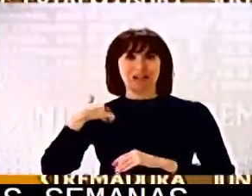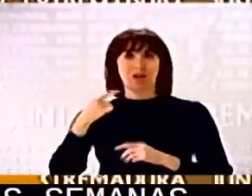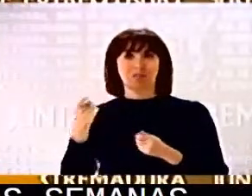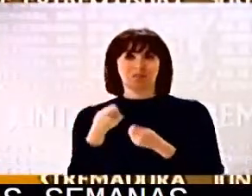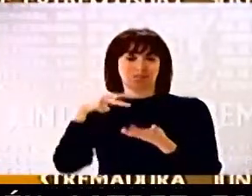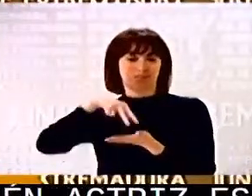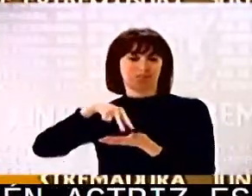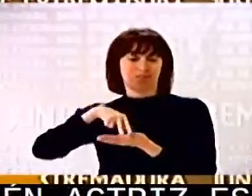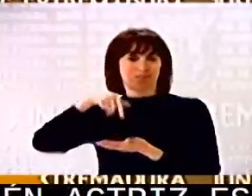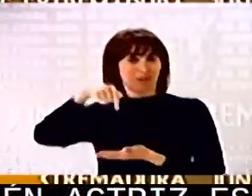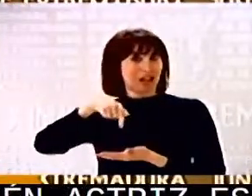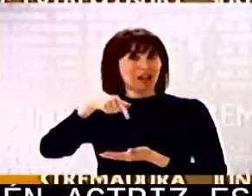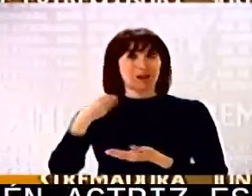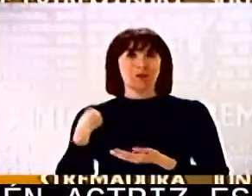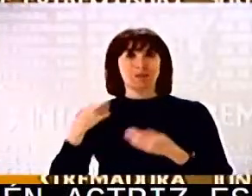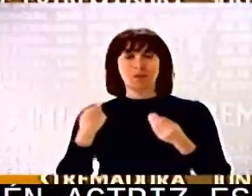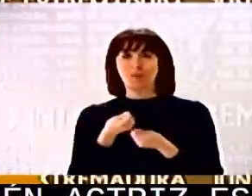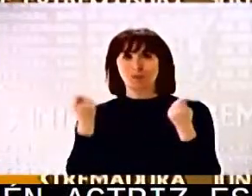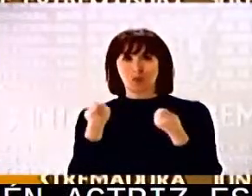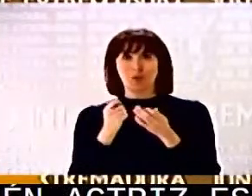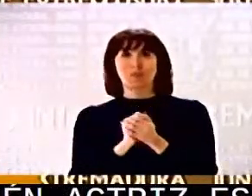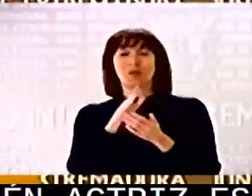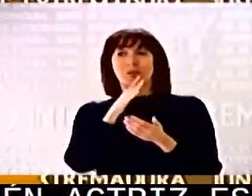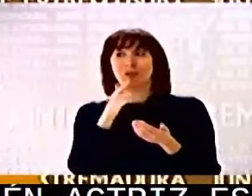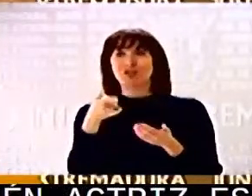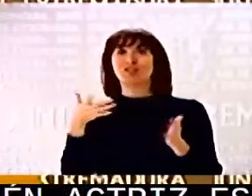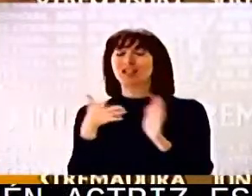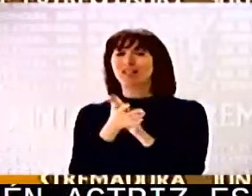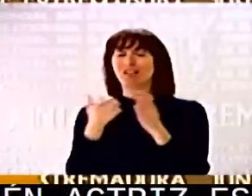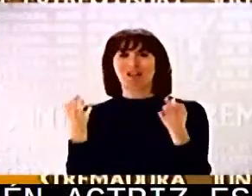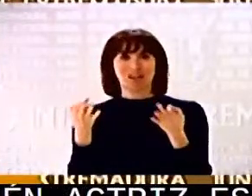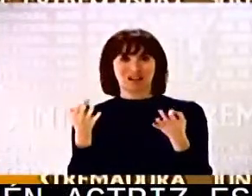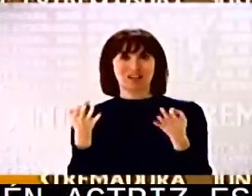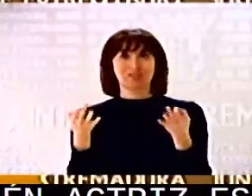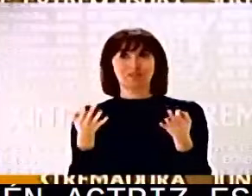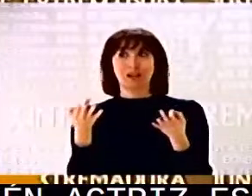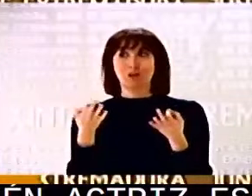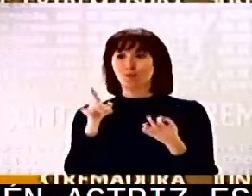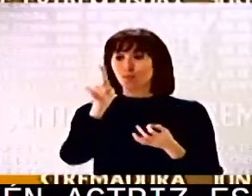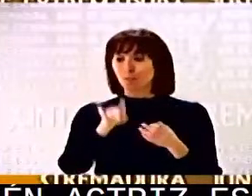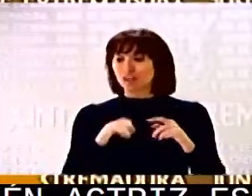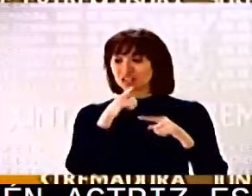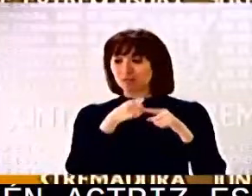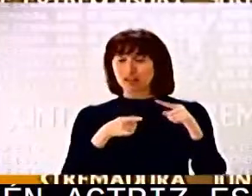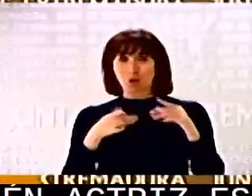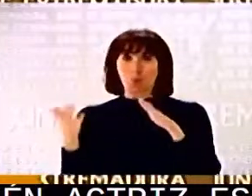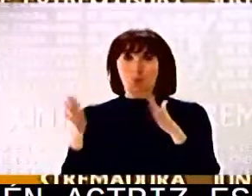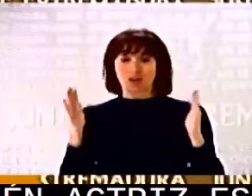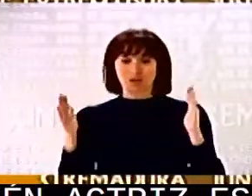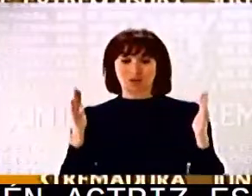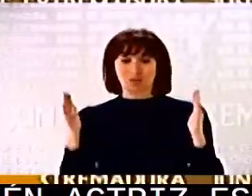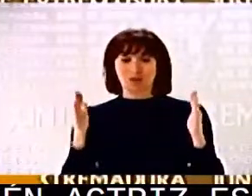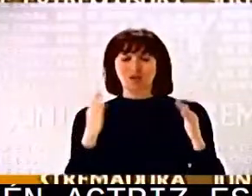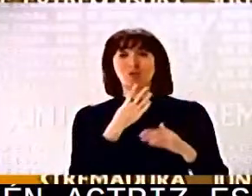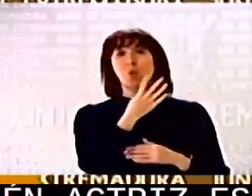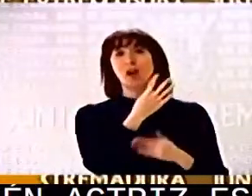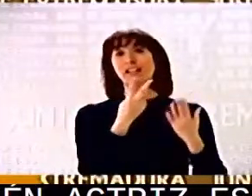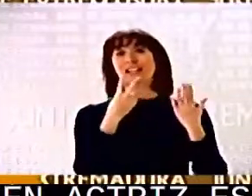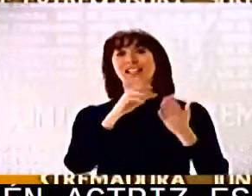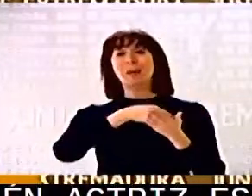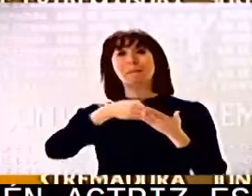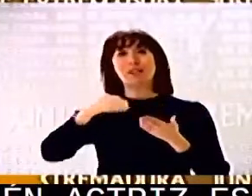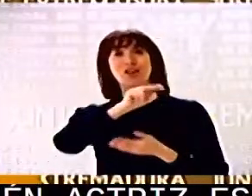Es decir, en apenas un mes y medio, más de 47 millones de